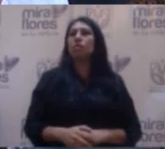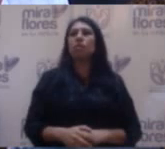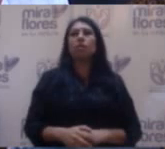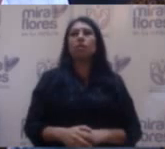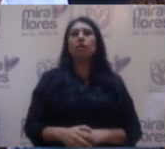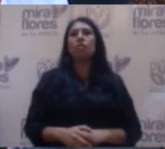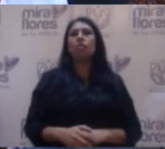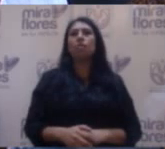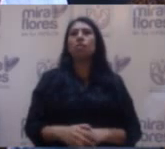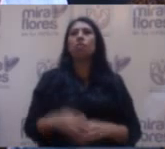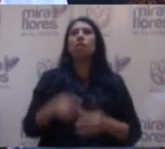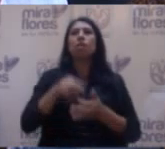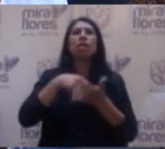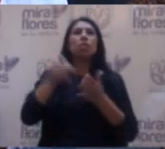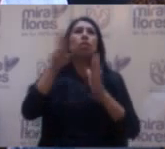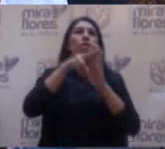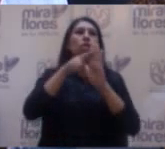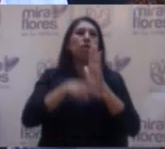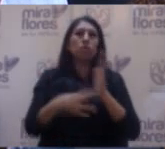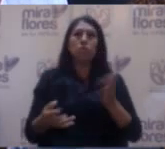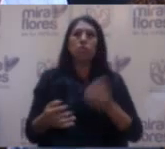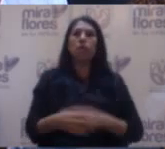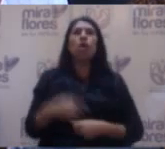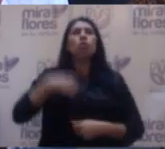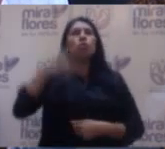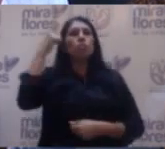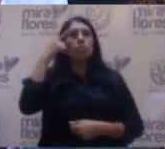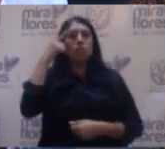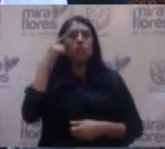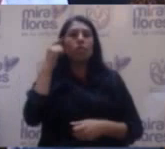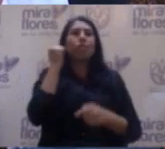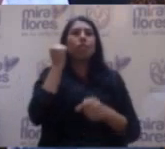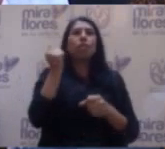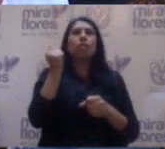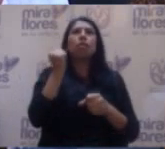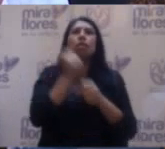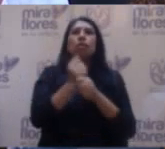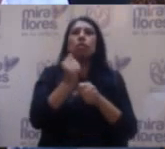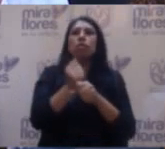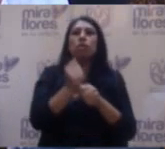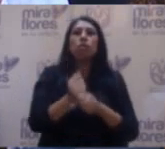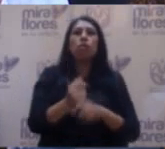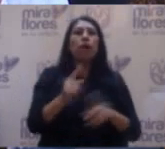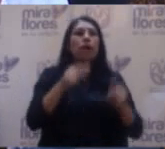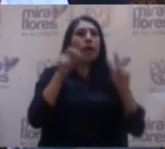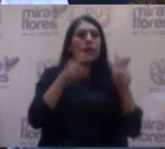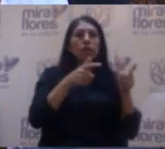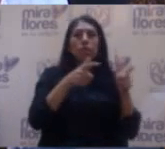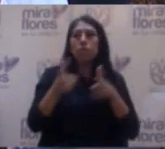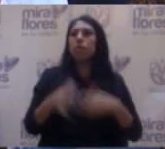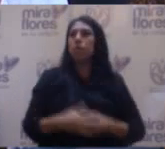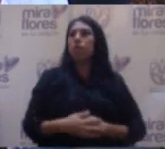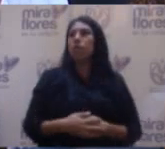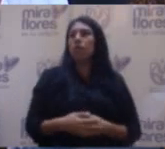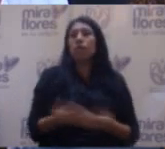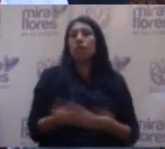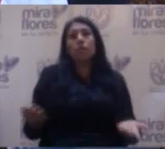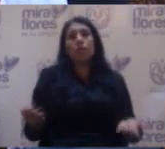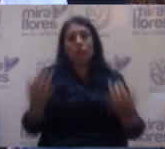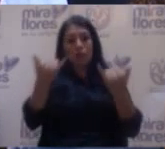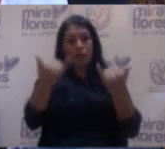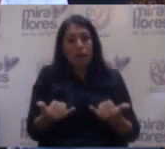decretos. Yo creo que tiene que trabajarse en campo, cosa que hasta ahora,